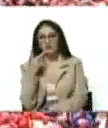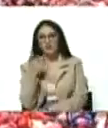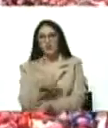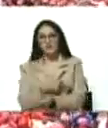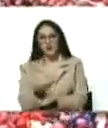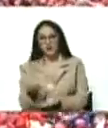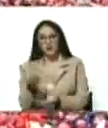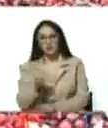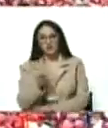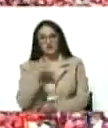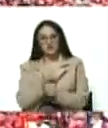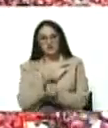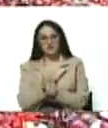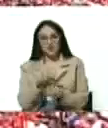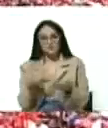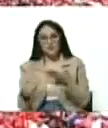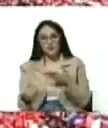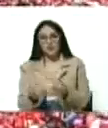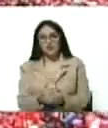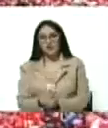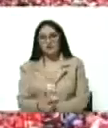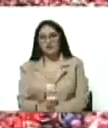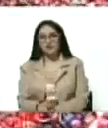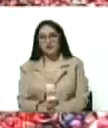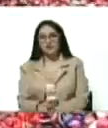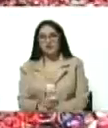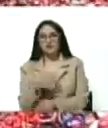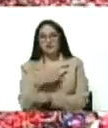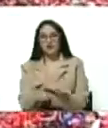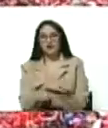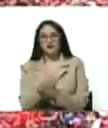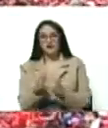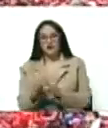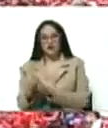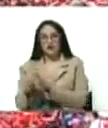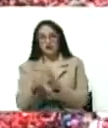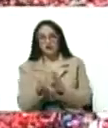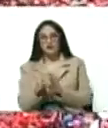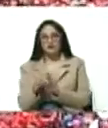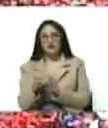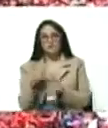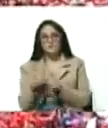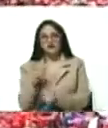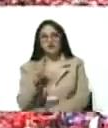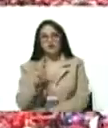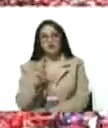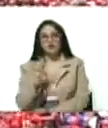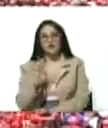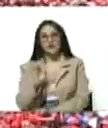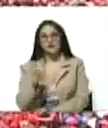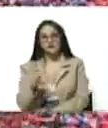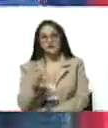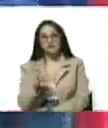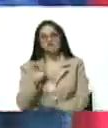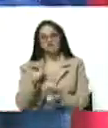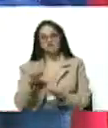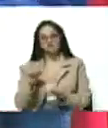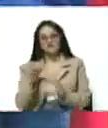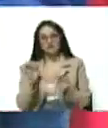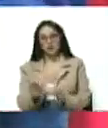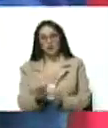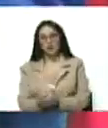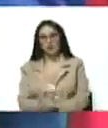está el trabajo, el manual de trabajo de las calles, comunidades y VC. Así será, estamos seguros,